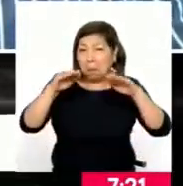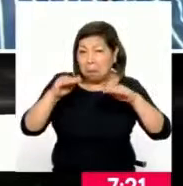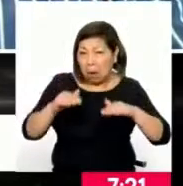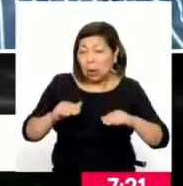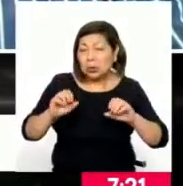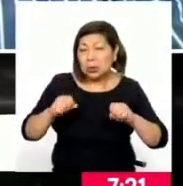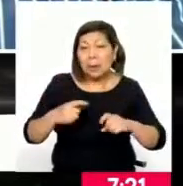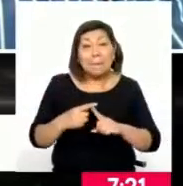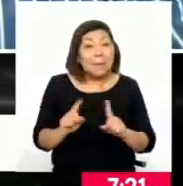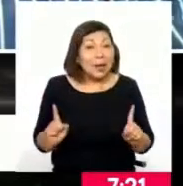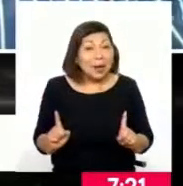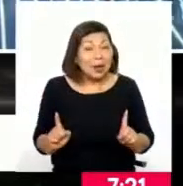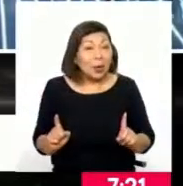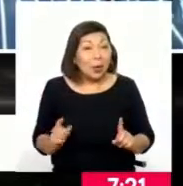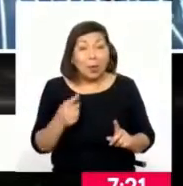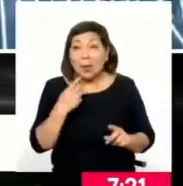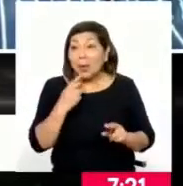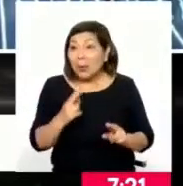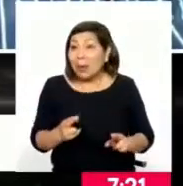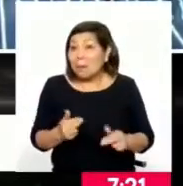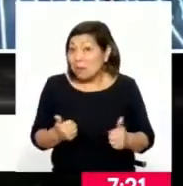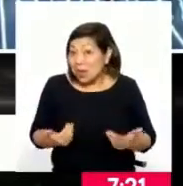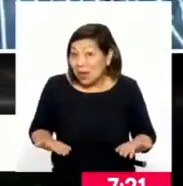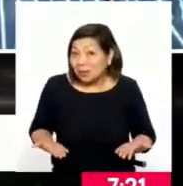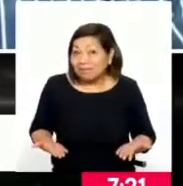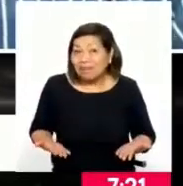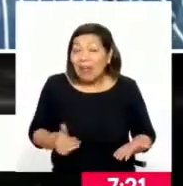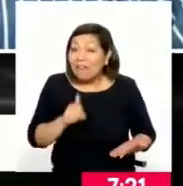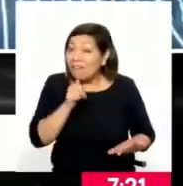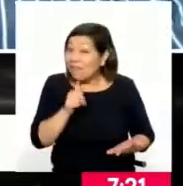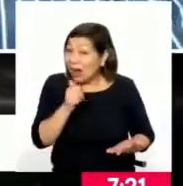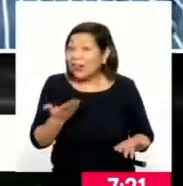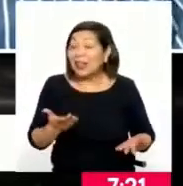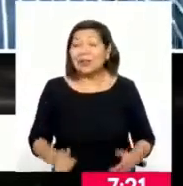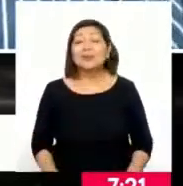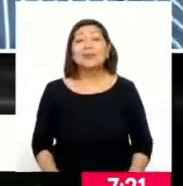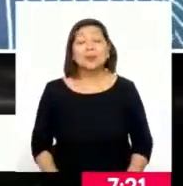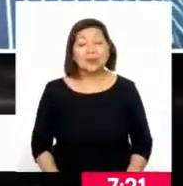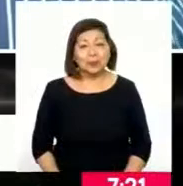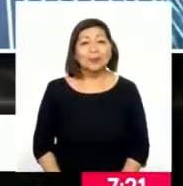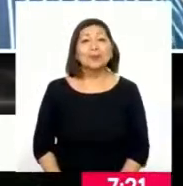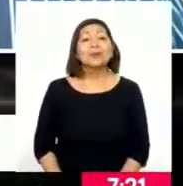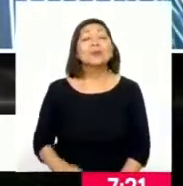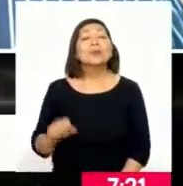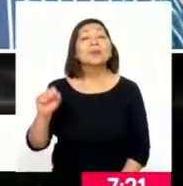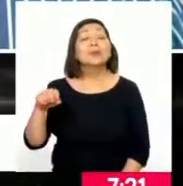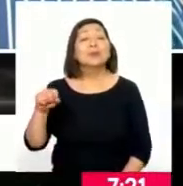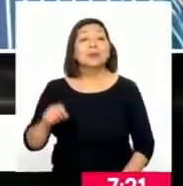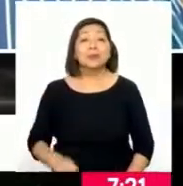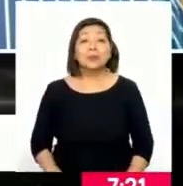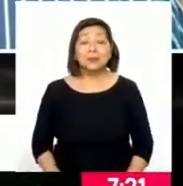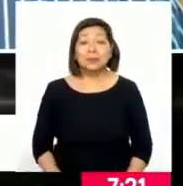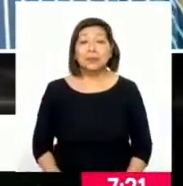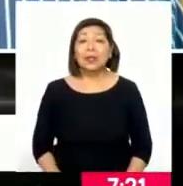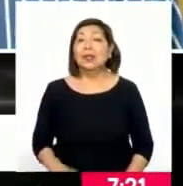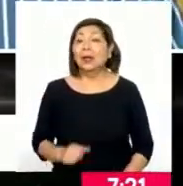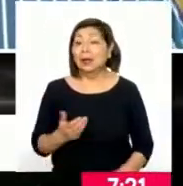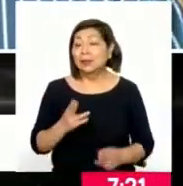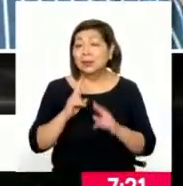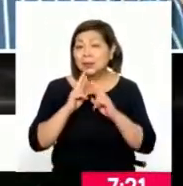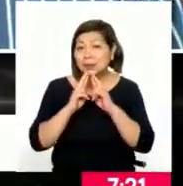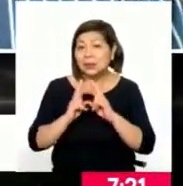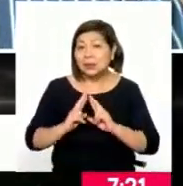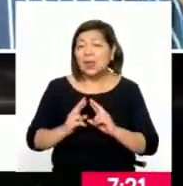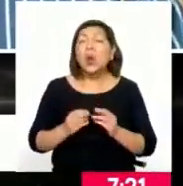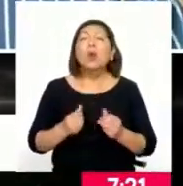es cierto, pero no vemos resultados tangibles. Gracias por la pregunta. Sí, definitivamente han habido